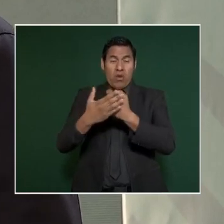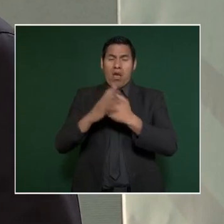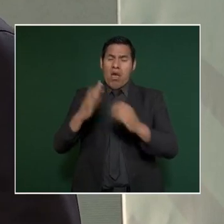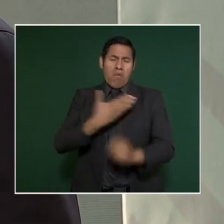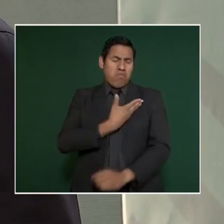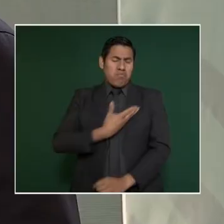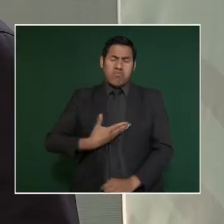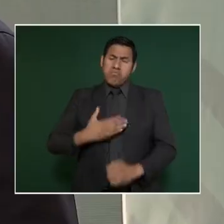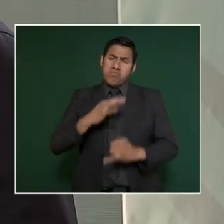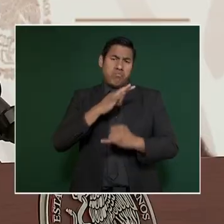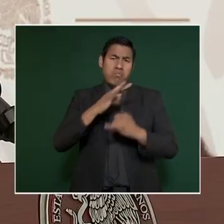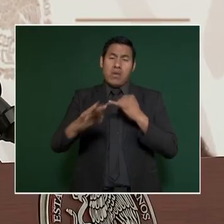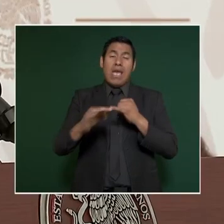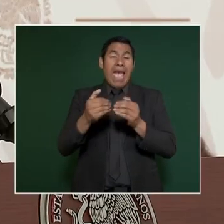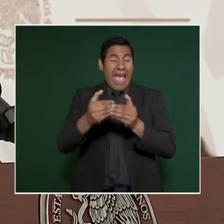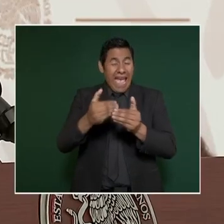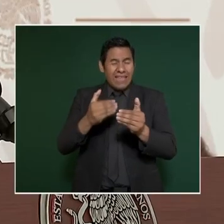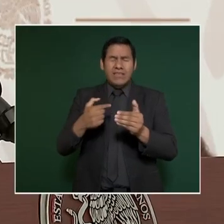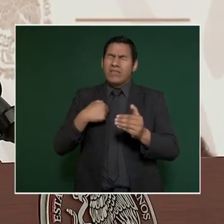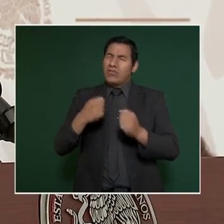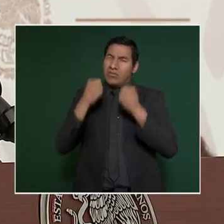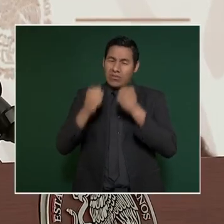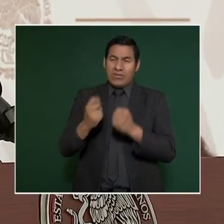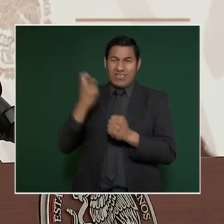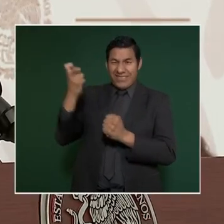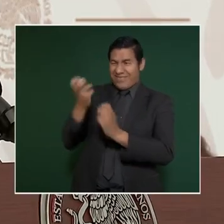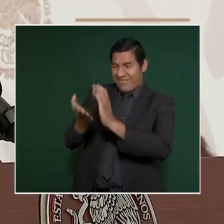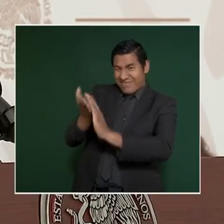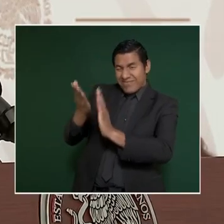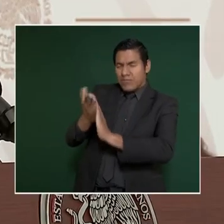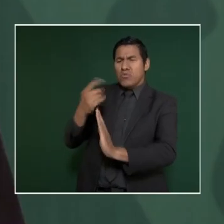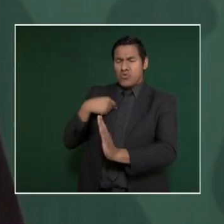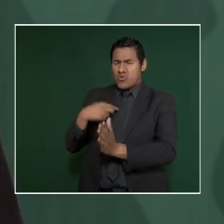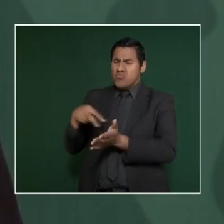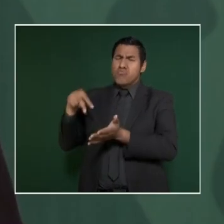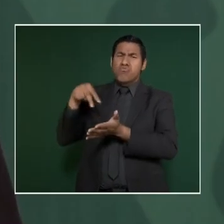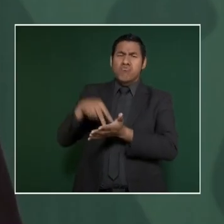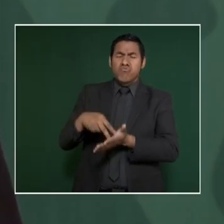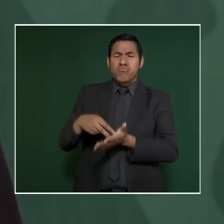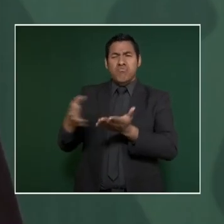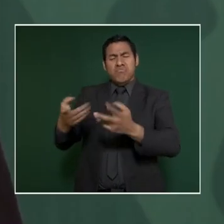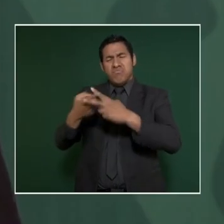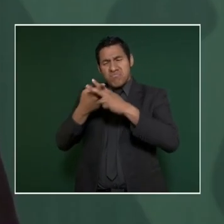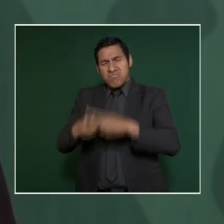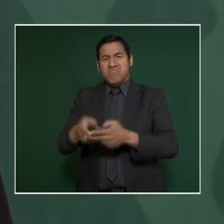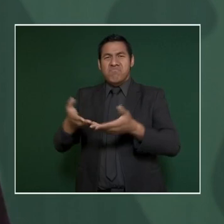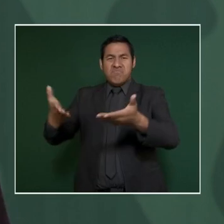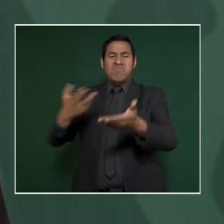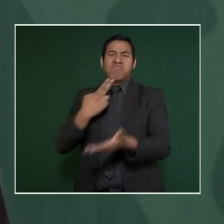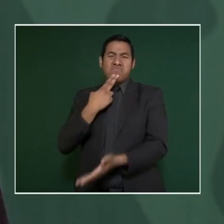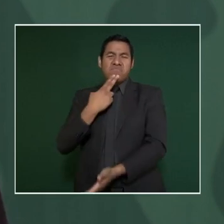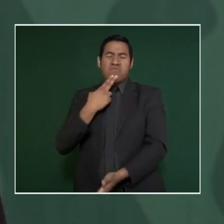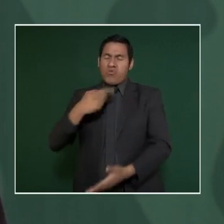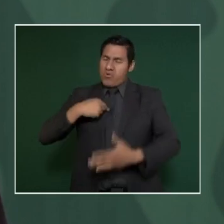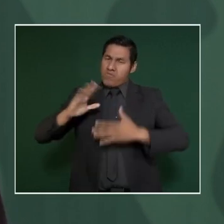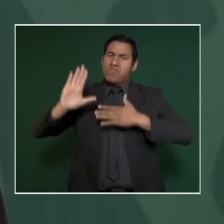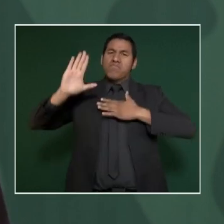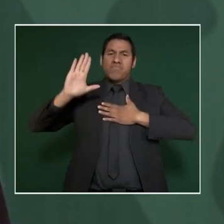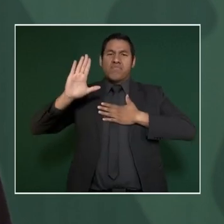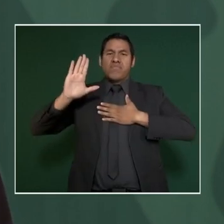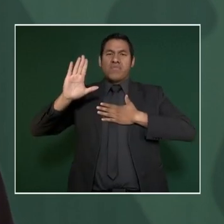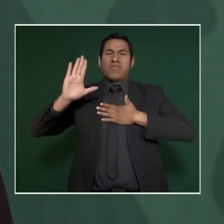a inaugurar esa obra es un compromiso y me puedo